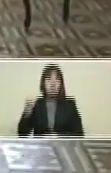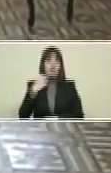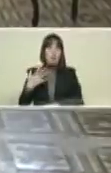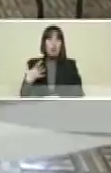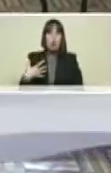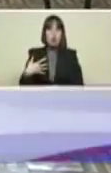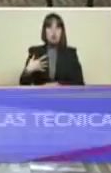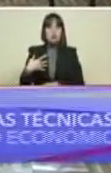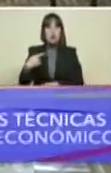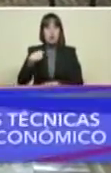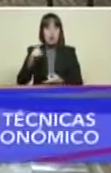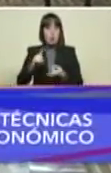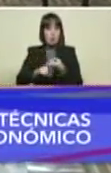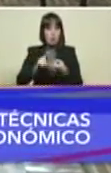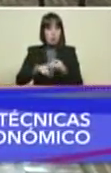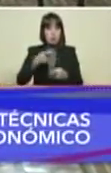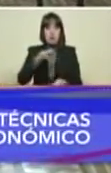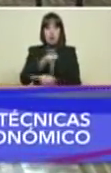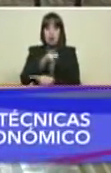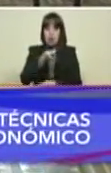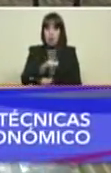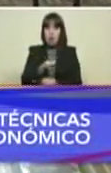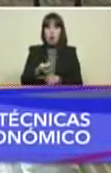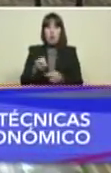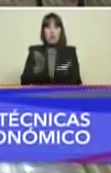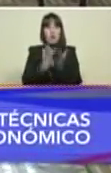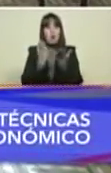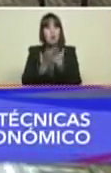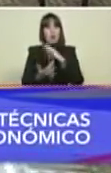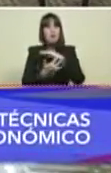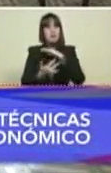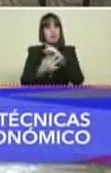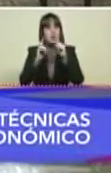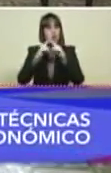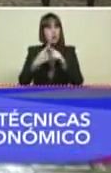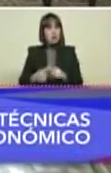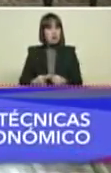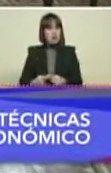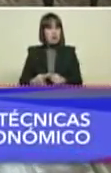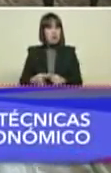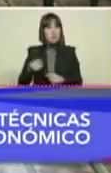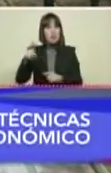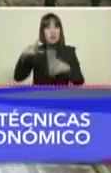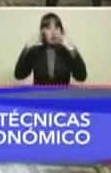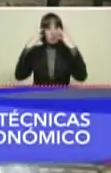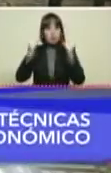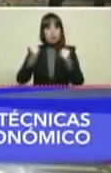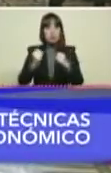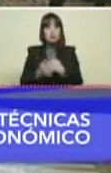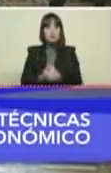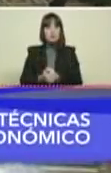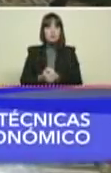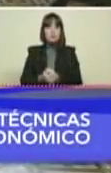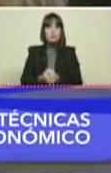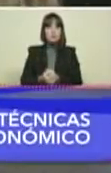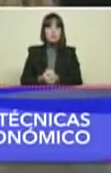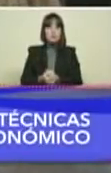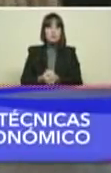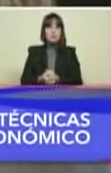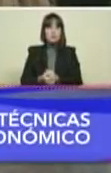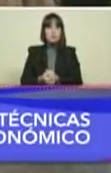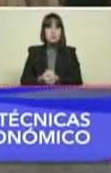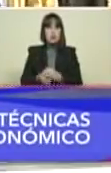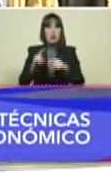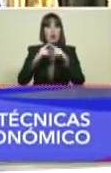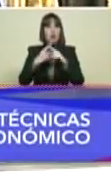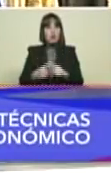Xilita se graduó de una escuela técnica de comercio y contabilidad. Y ella es experta, Xilia es experta en contabilidad,